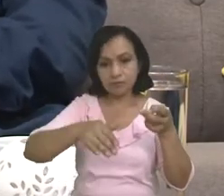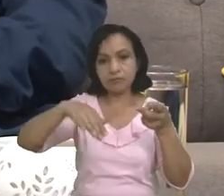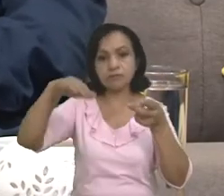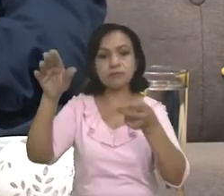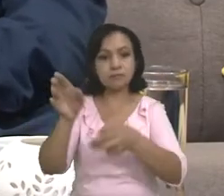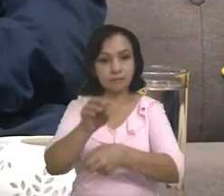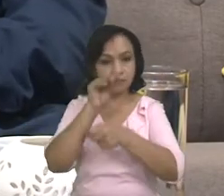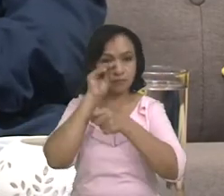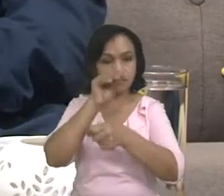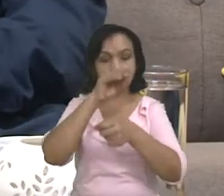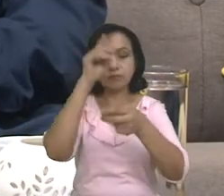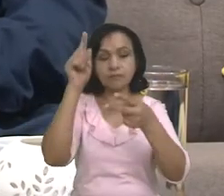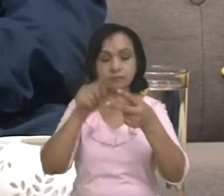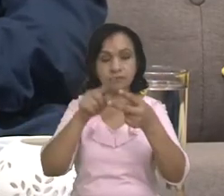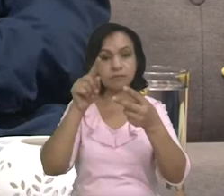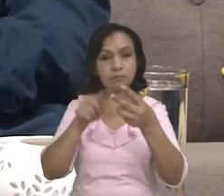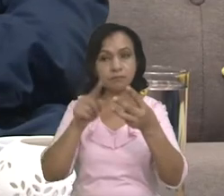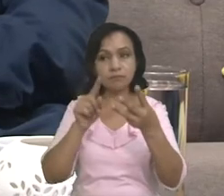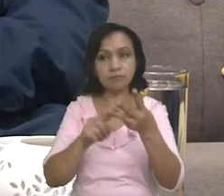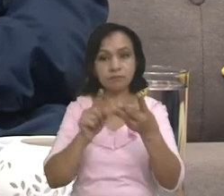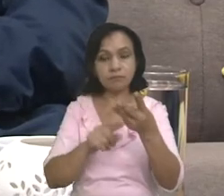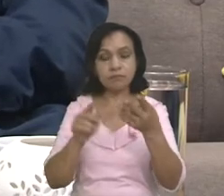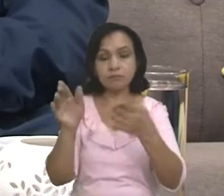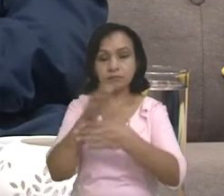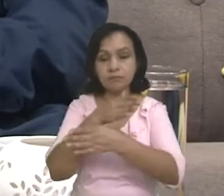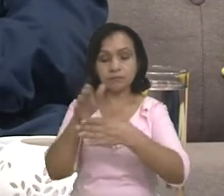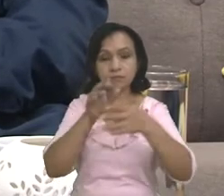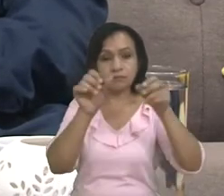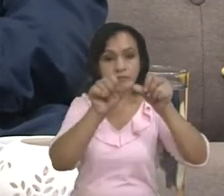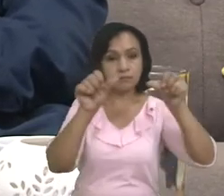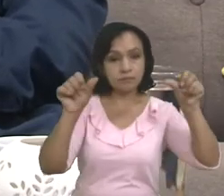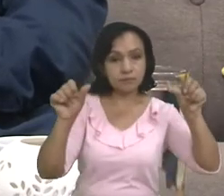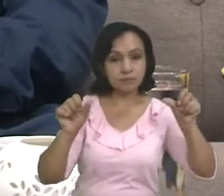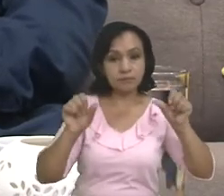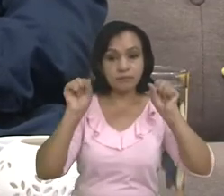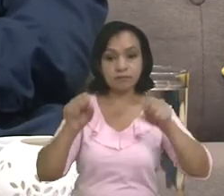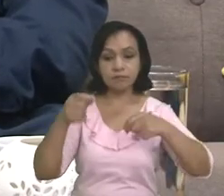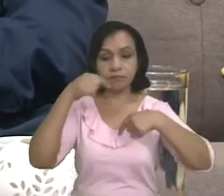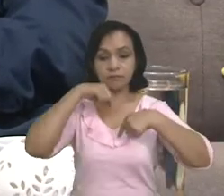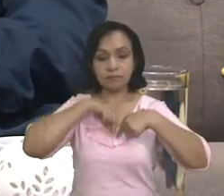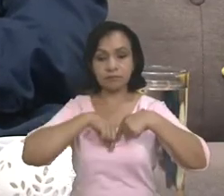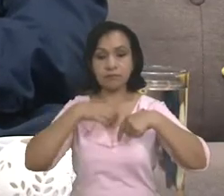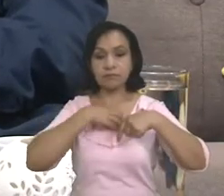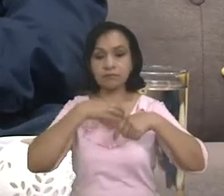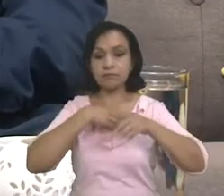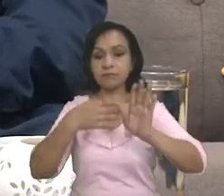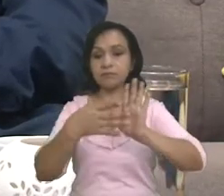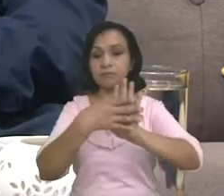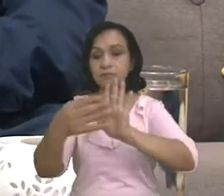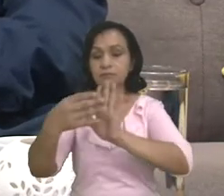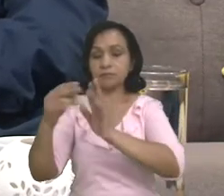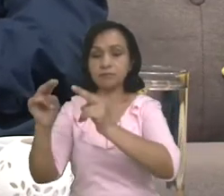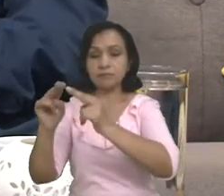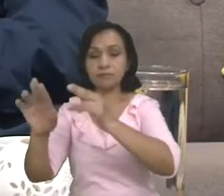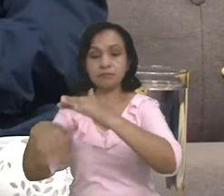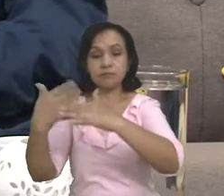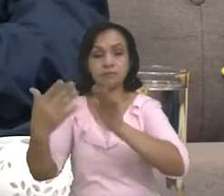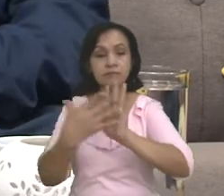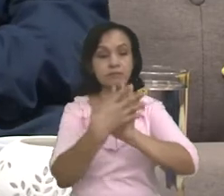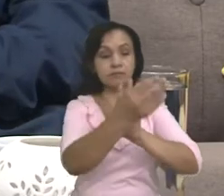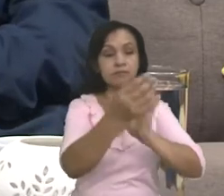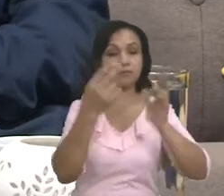como el camello y así pueden varios animales que pueden estar contagiándose entre ellos cuando entre en contacto con el ser humano